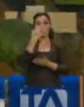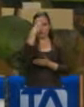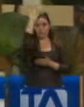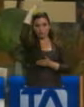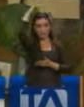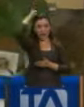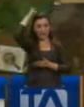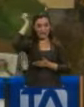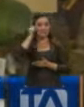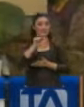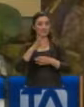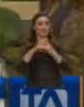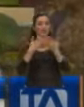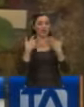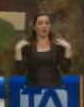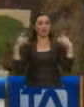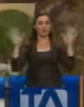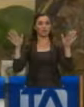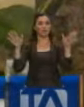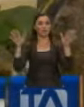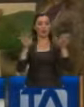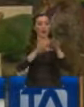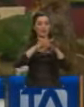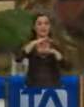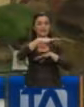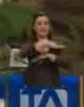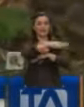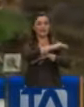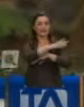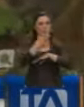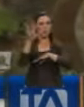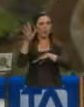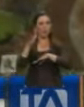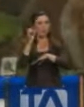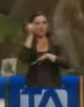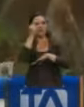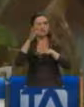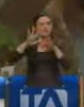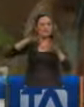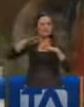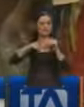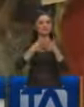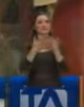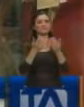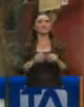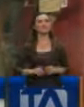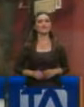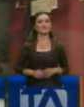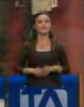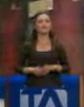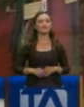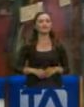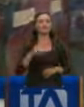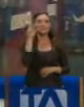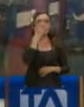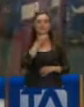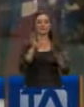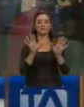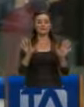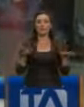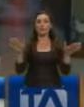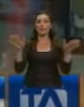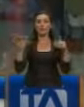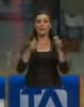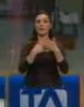y violáceo en las plumas. Realmente un ave maravillosa, hermosa, que vive aquí en nuestra Amazonía. Vamos